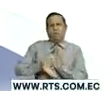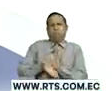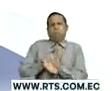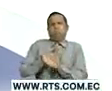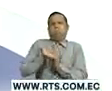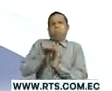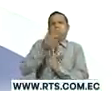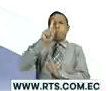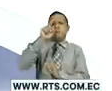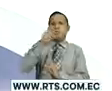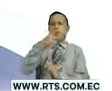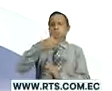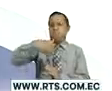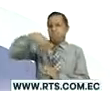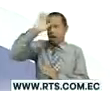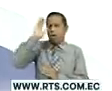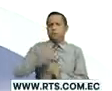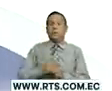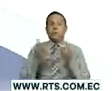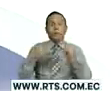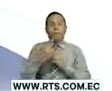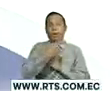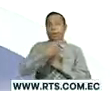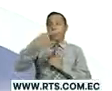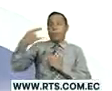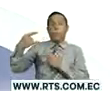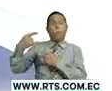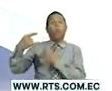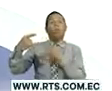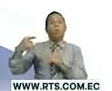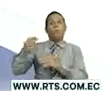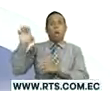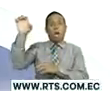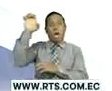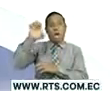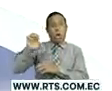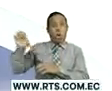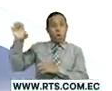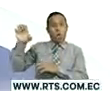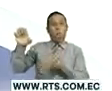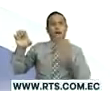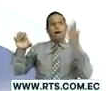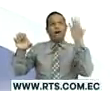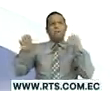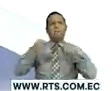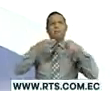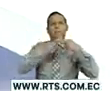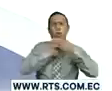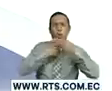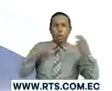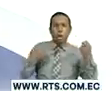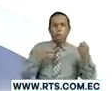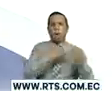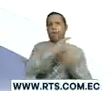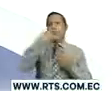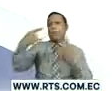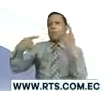que el coronavirus pudo haber llegado a Europa en noviembre del año pasado. Más detalles en el siguiente resumen